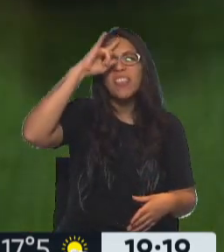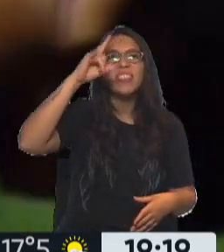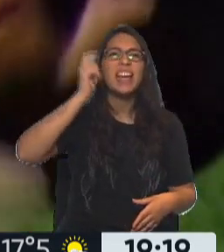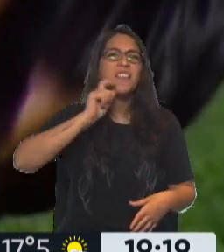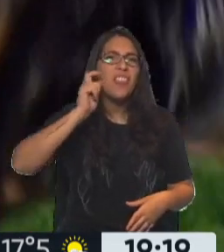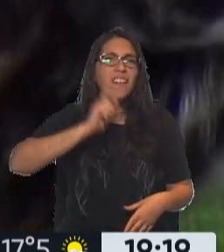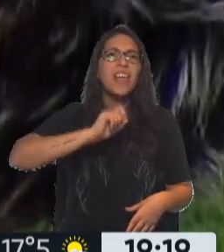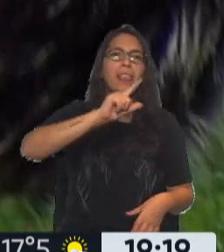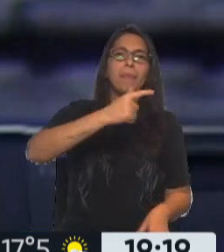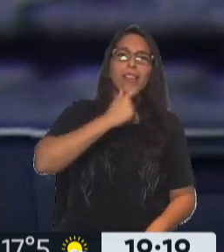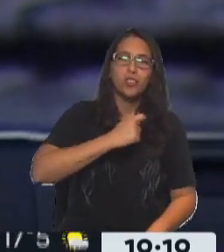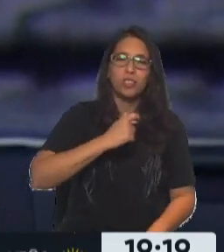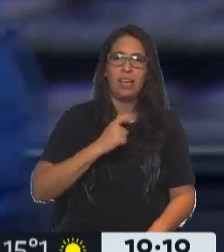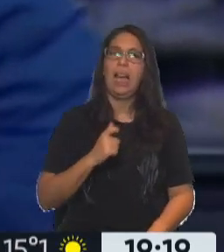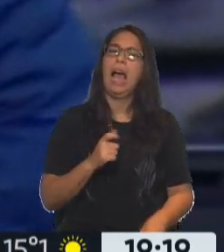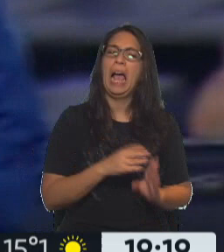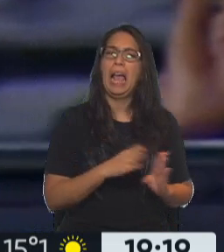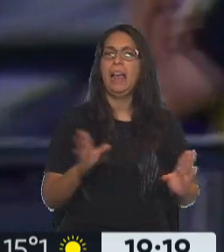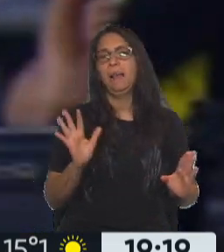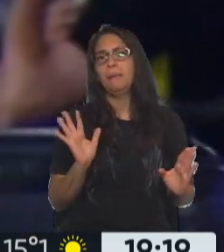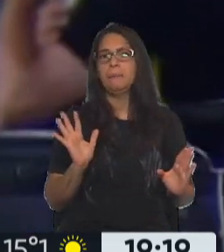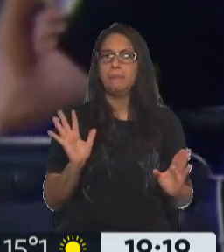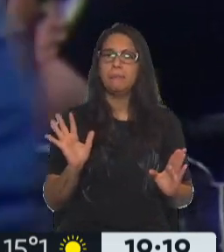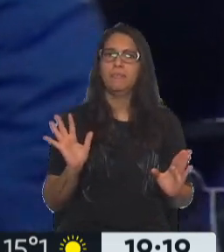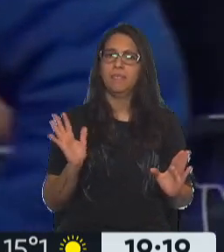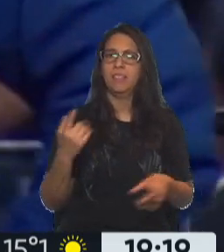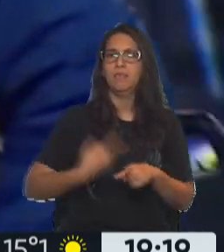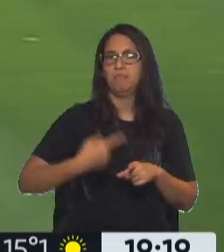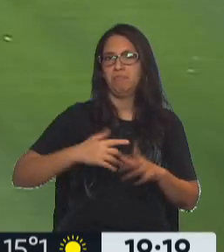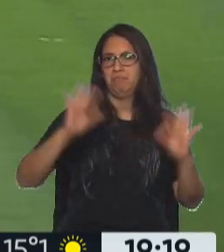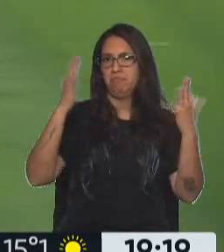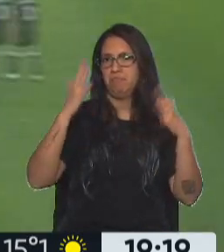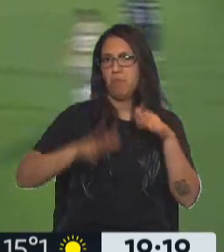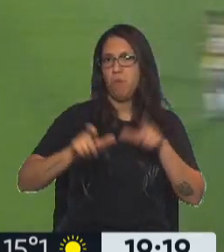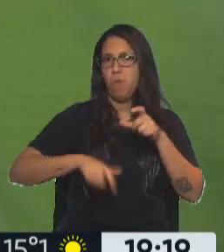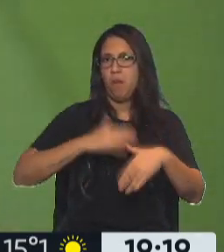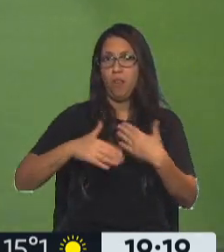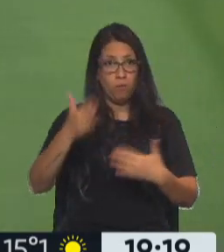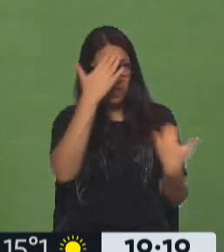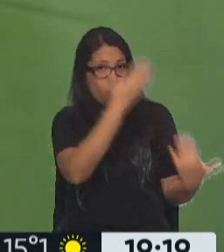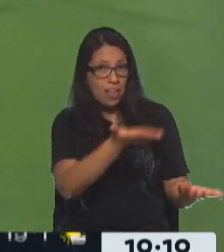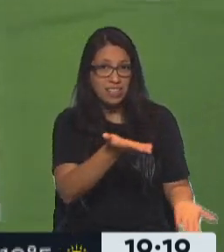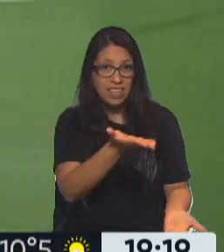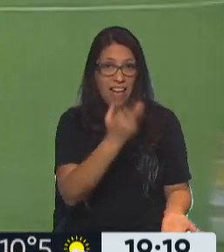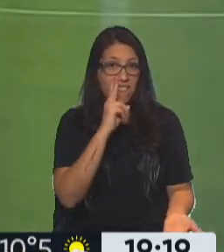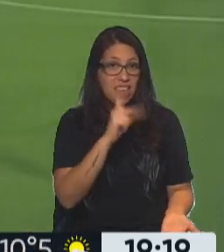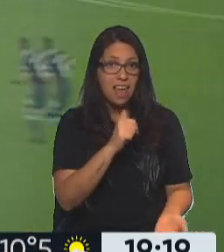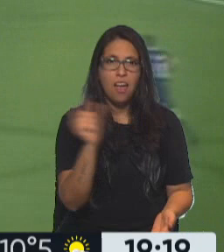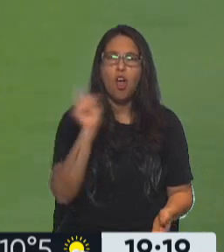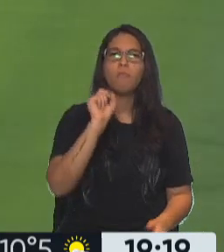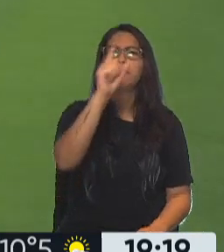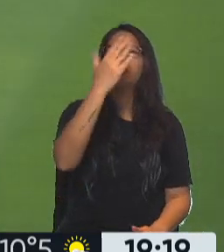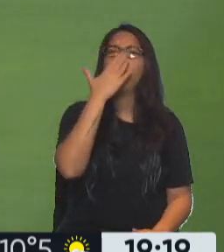mira. De Mendoza. Así que festejó, por supuesto, con los jugadores ahí. ¿Lo saludaste a Daniel? No, si esto fue en